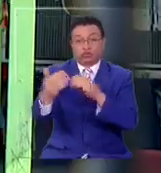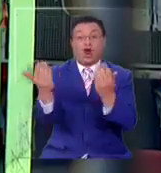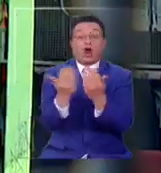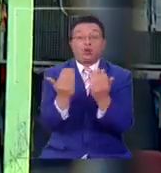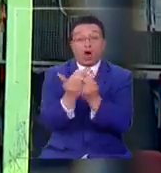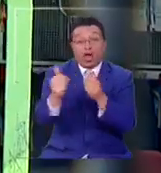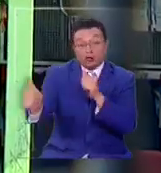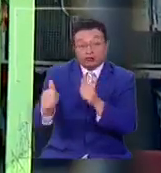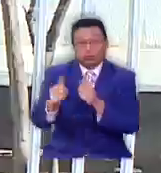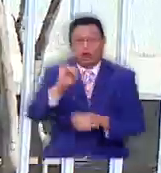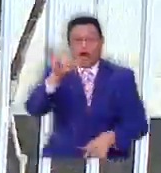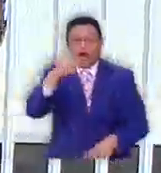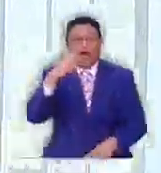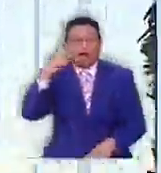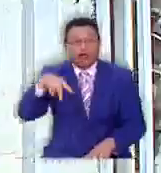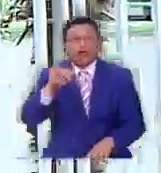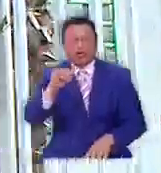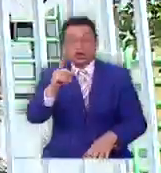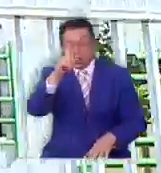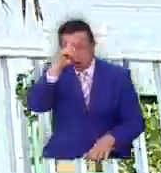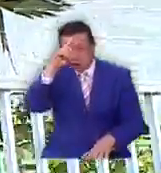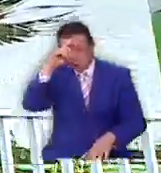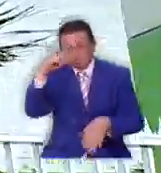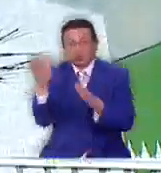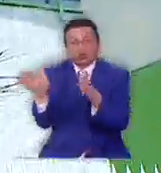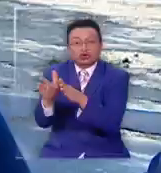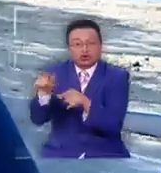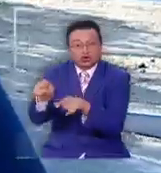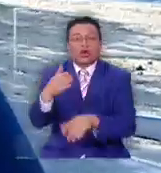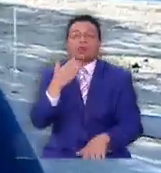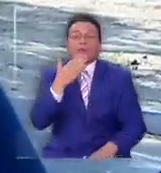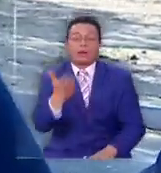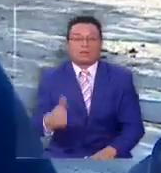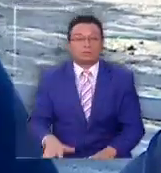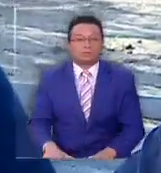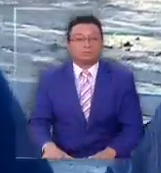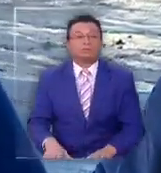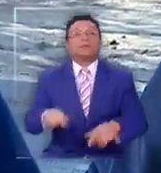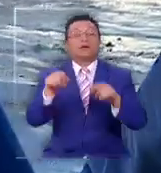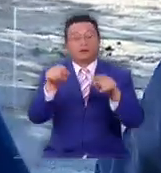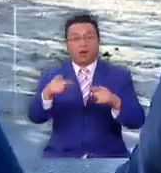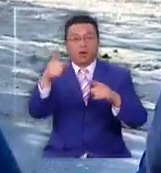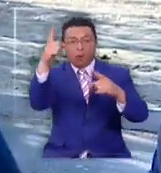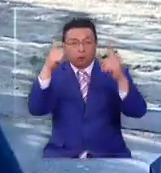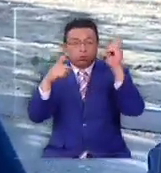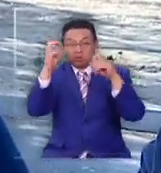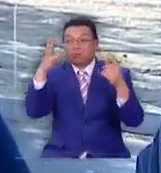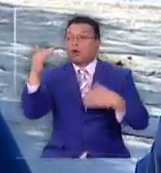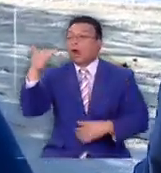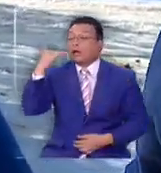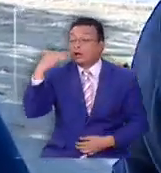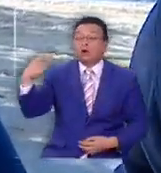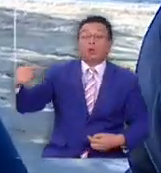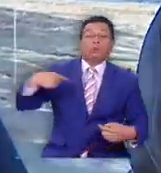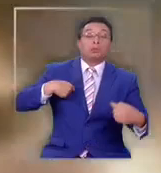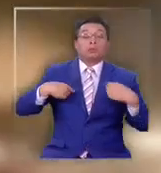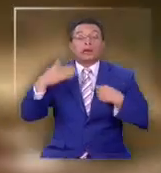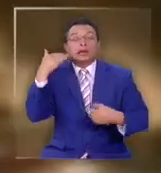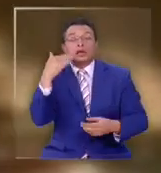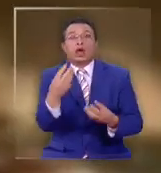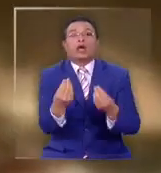colegio, un jardín y este consultorio. Resulta que hay mucha balacera y le puede caer a algún niño, una